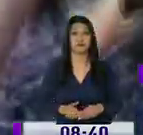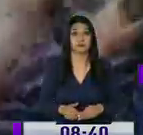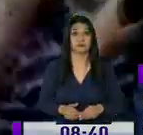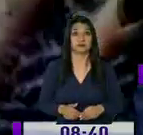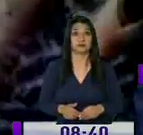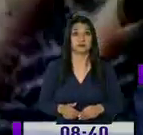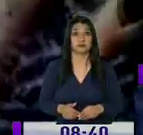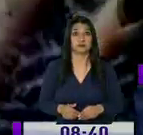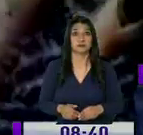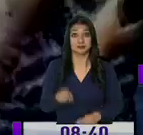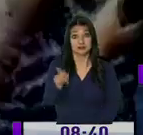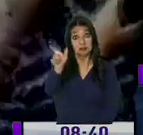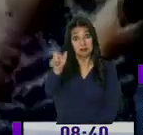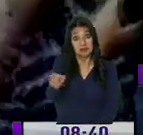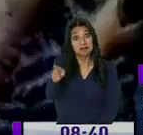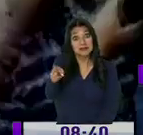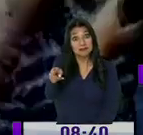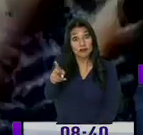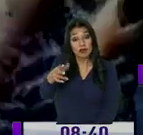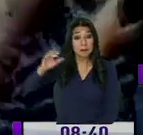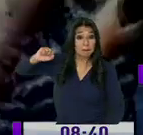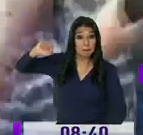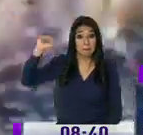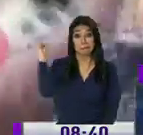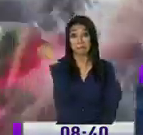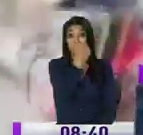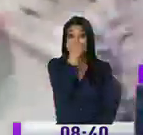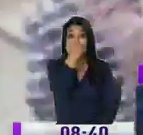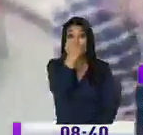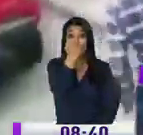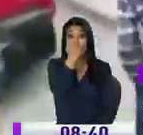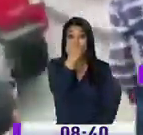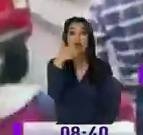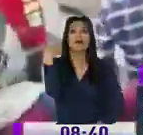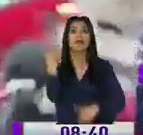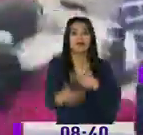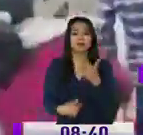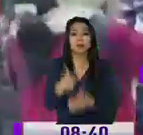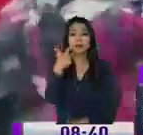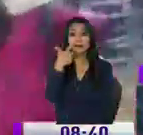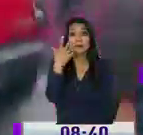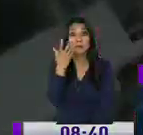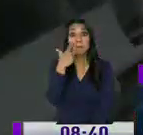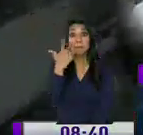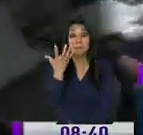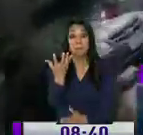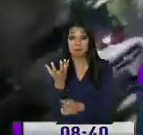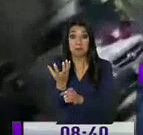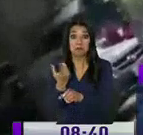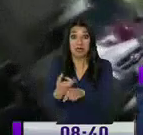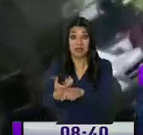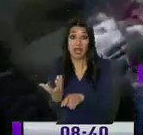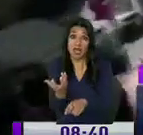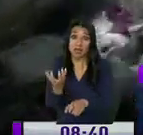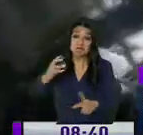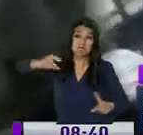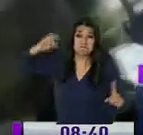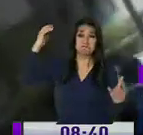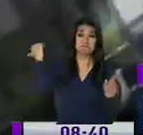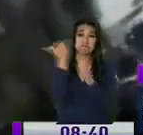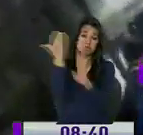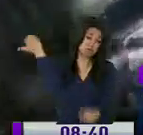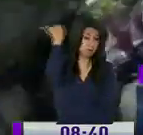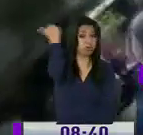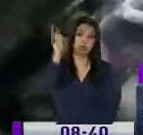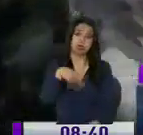Y es el mismo individuo que en un principio se lo ve lanzándole un golpe, que minutos después le asesta un aparente piedrazo que terminó por desplomar